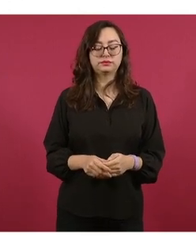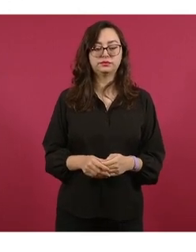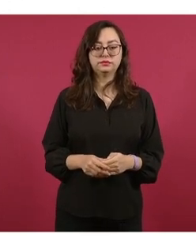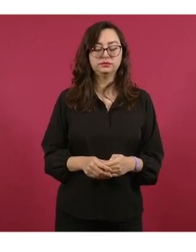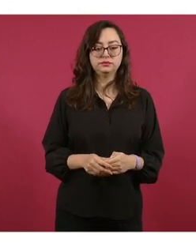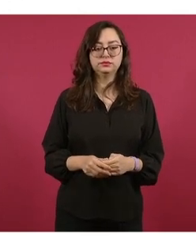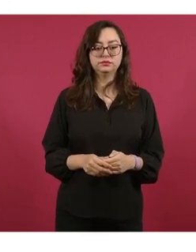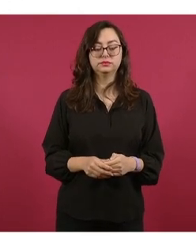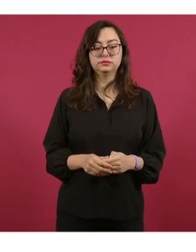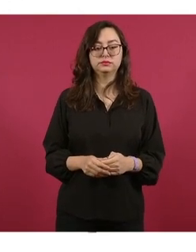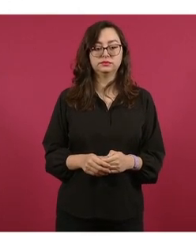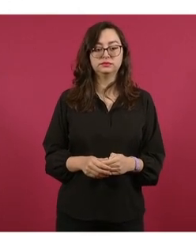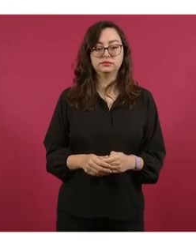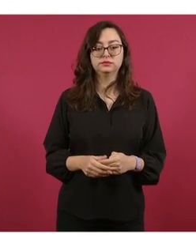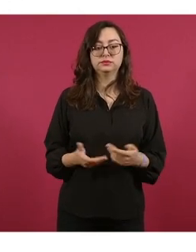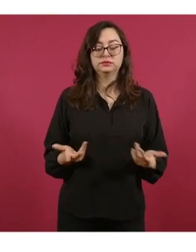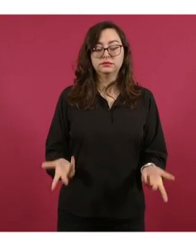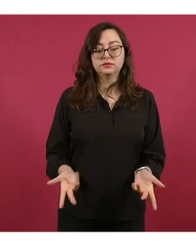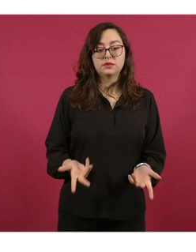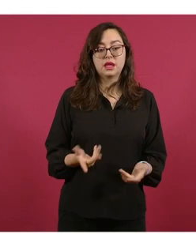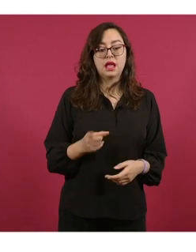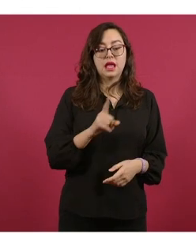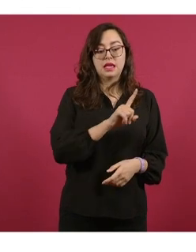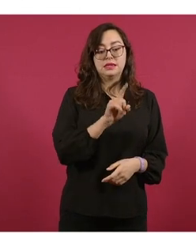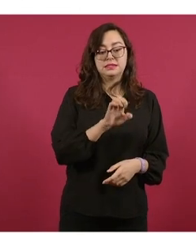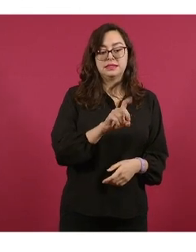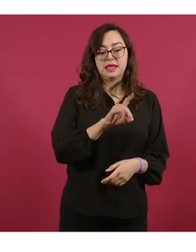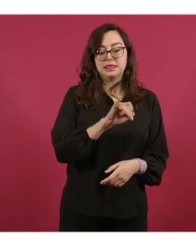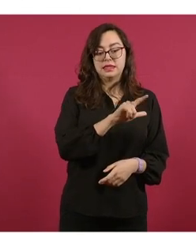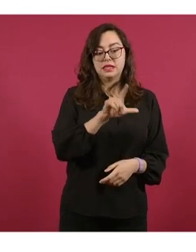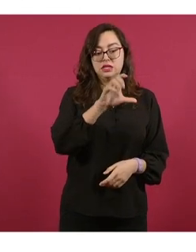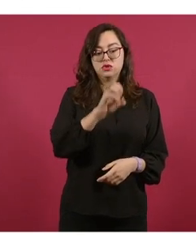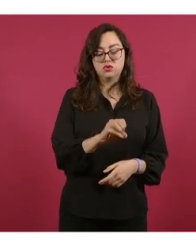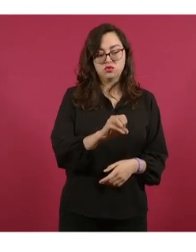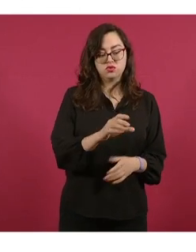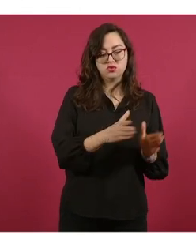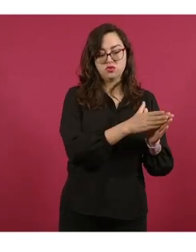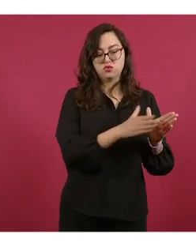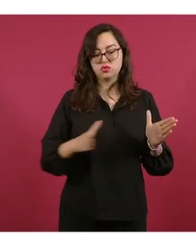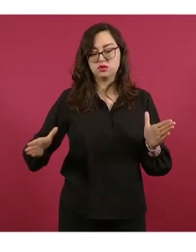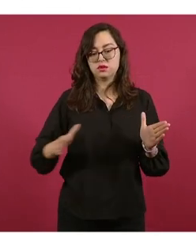en la reforma de Zedillo pasan de 500 semanas de cotización